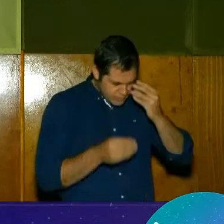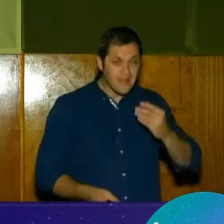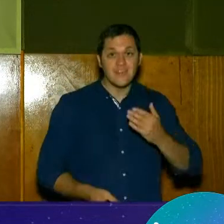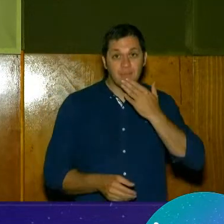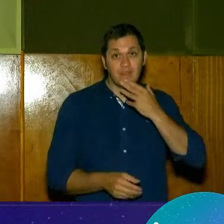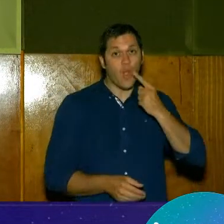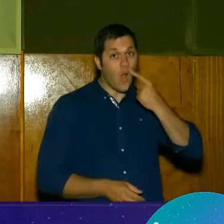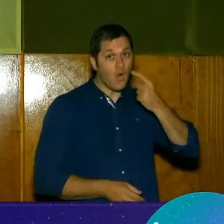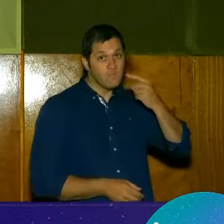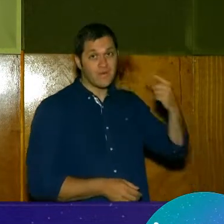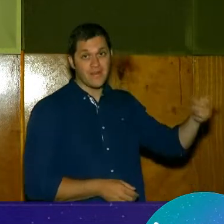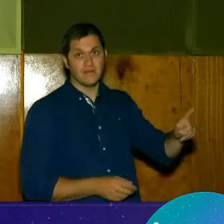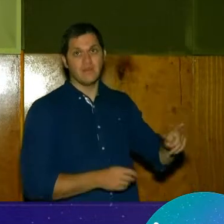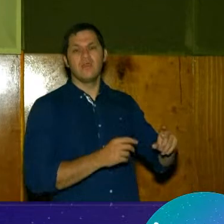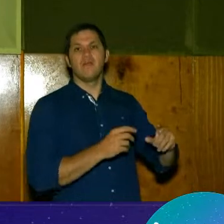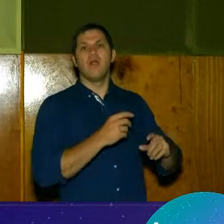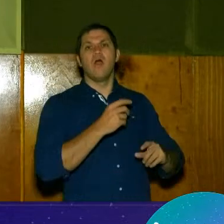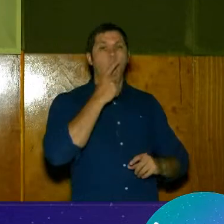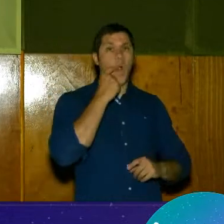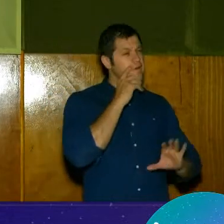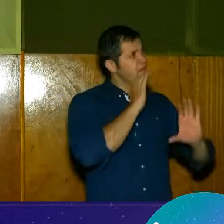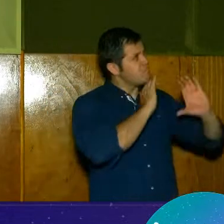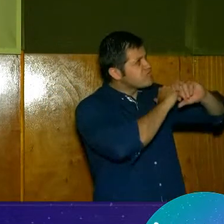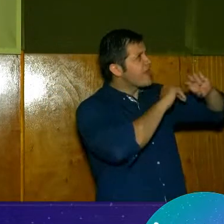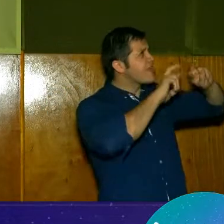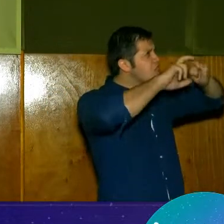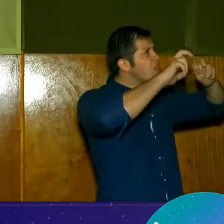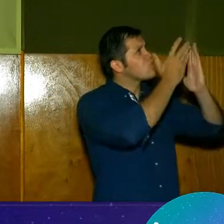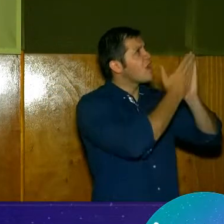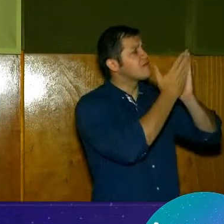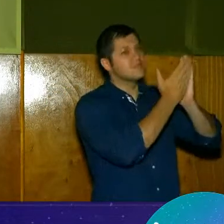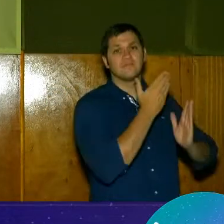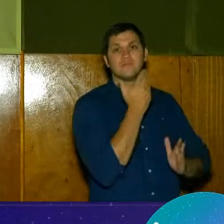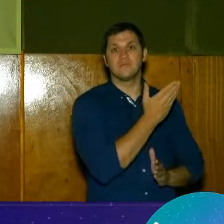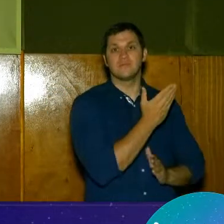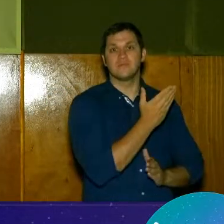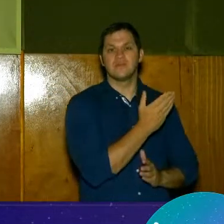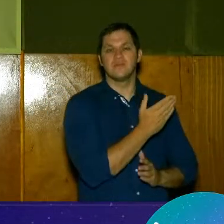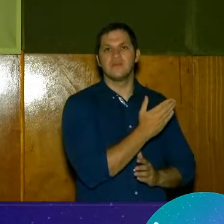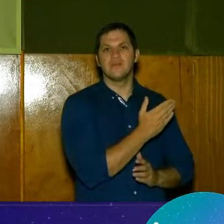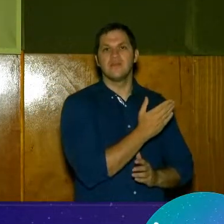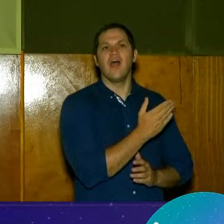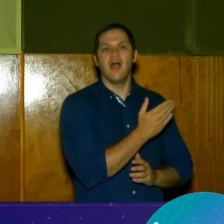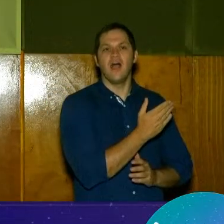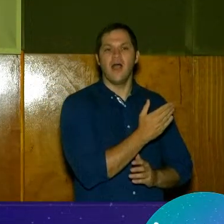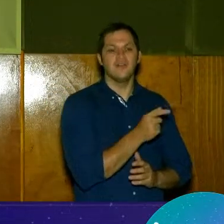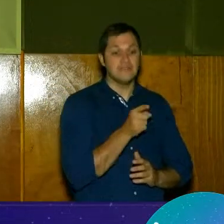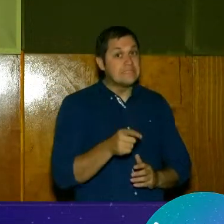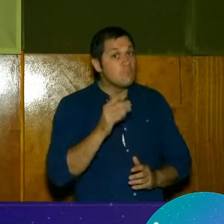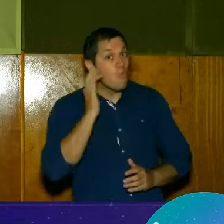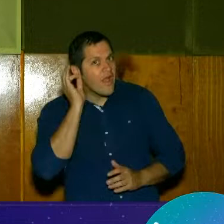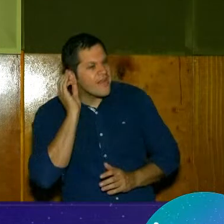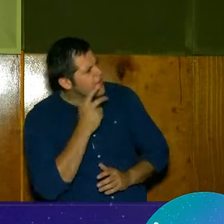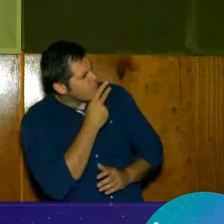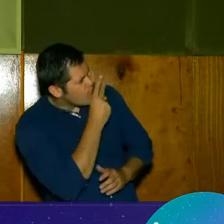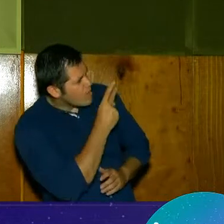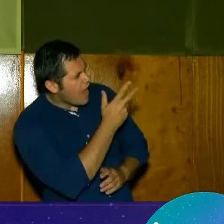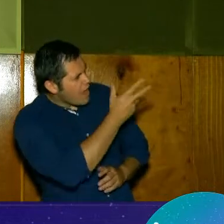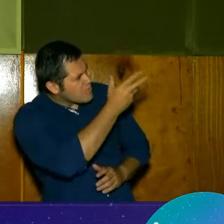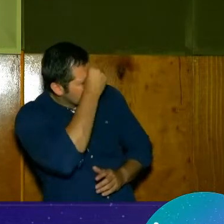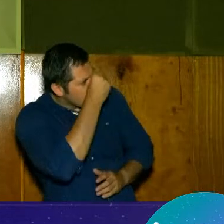en el fondo empezaron a recibir el conocimiento que tenían también estos otros astrónomos hombres que no querían hacer este